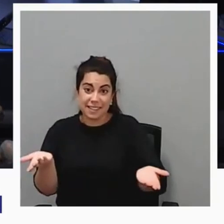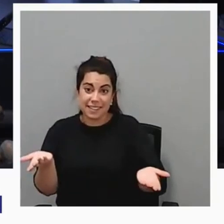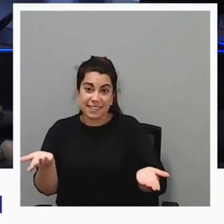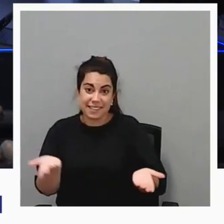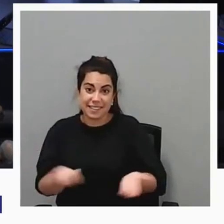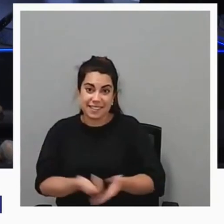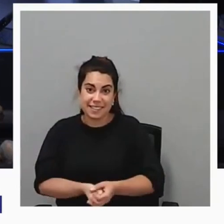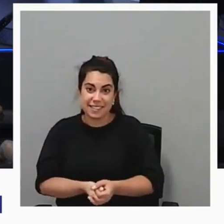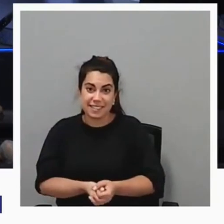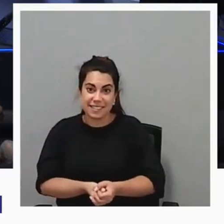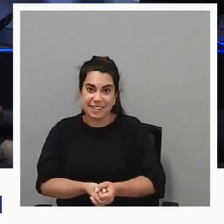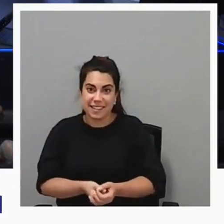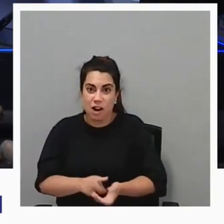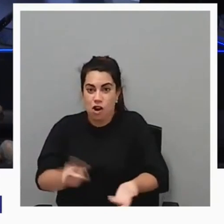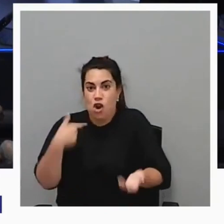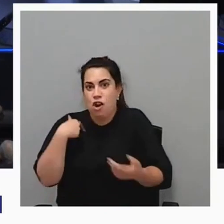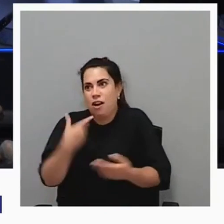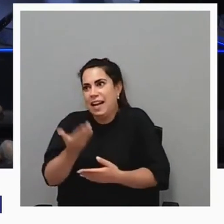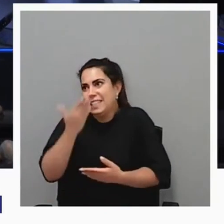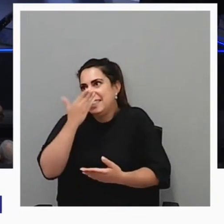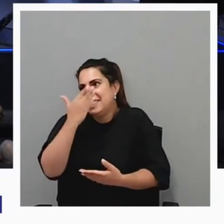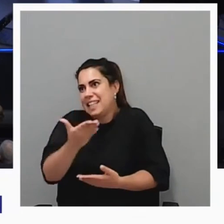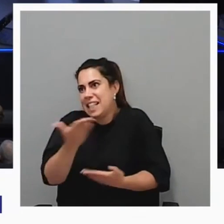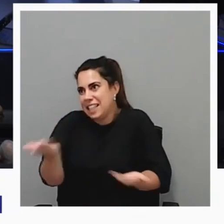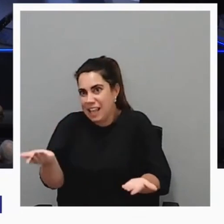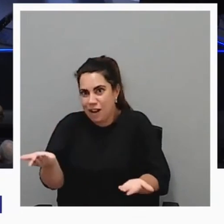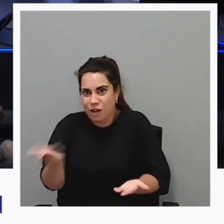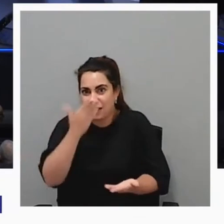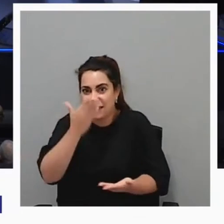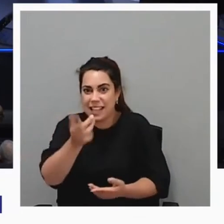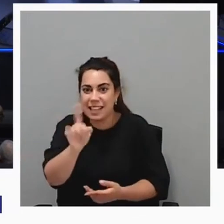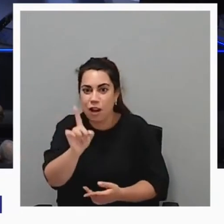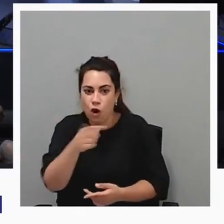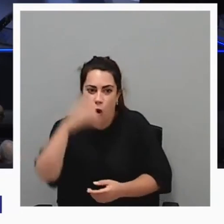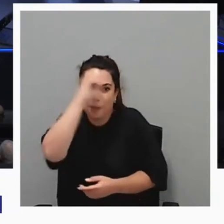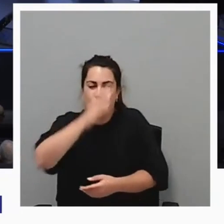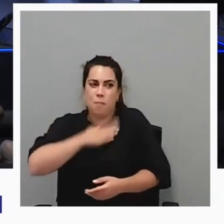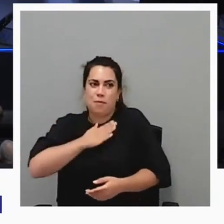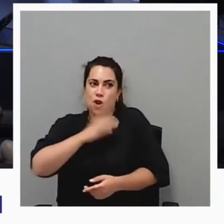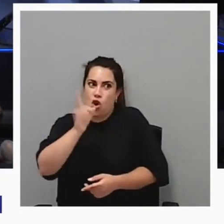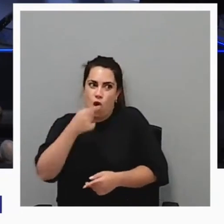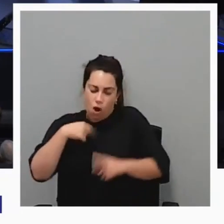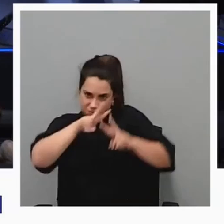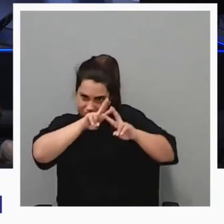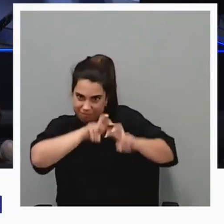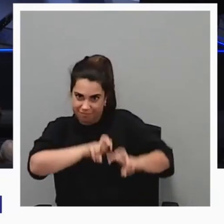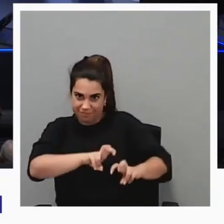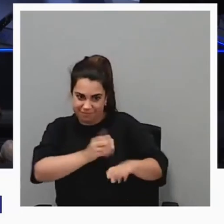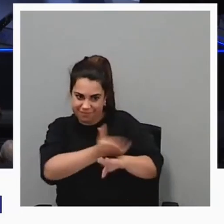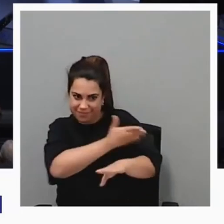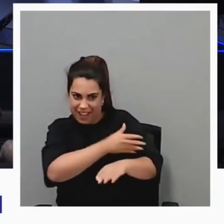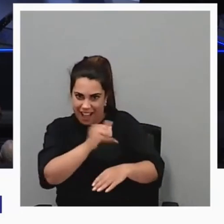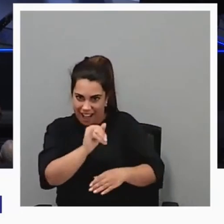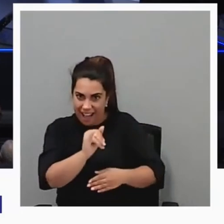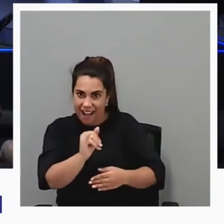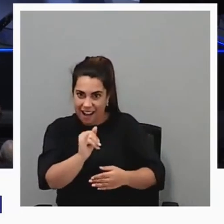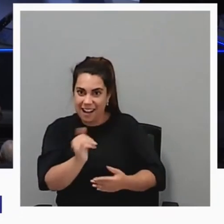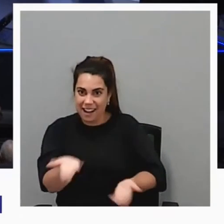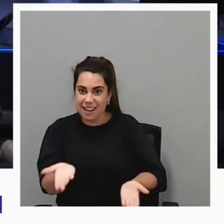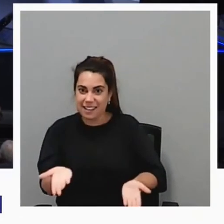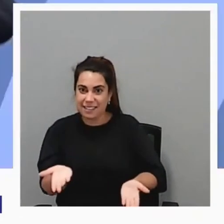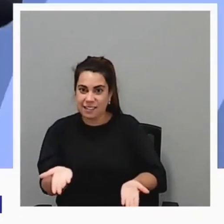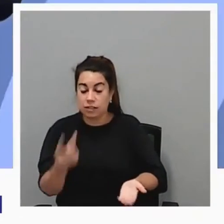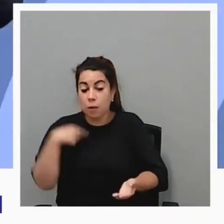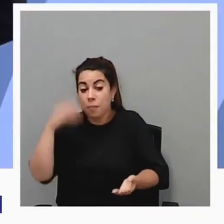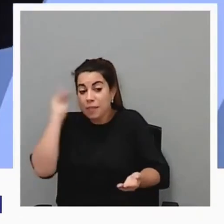de sinceridad, sino en la vida. De estudio y de experiencia. Lo que ocurre es que eso no puede llevar, creo yo,